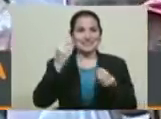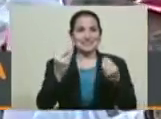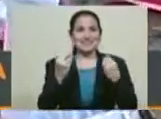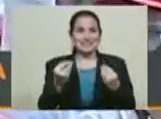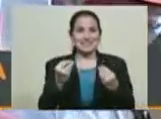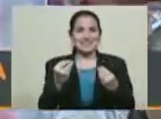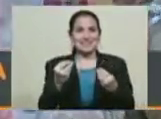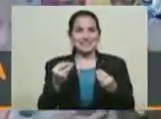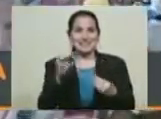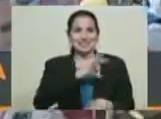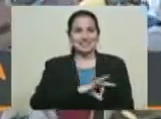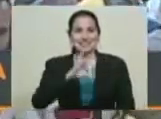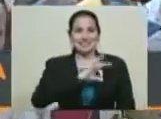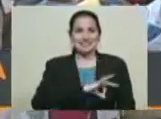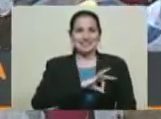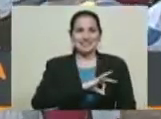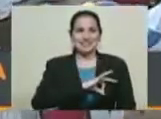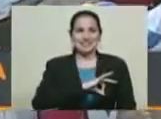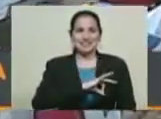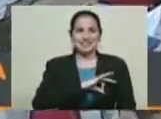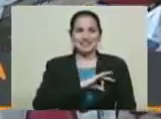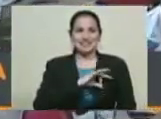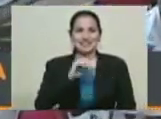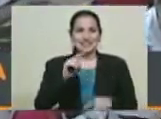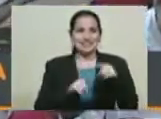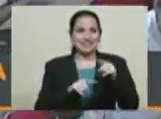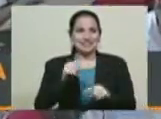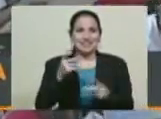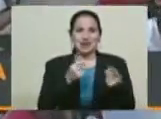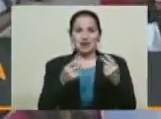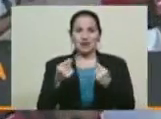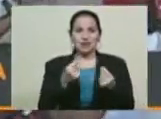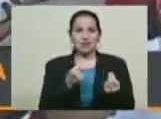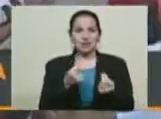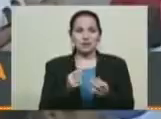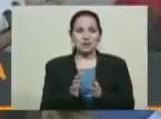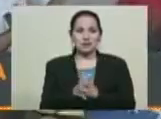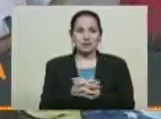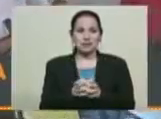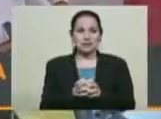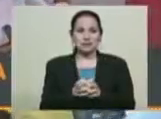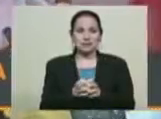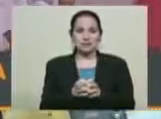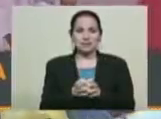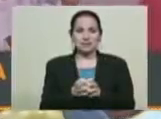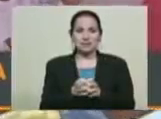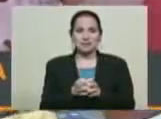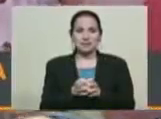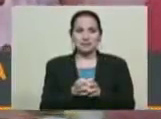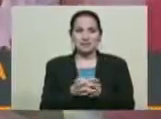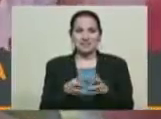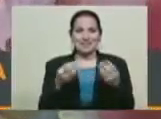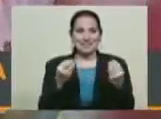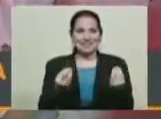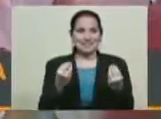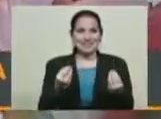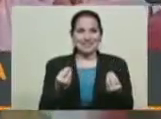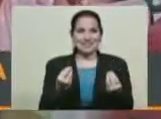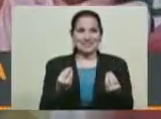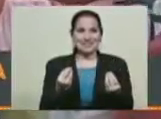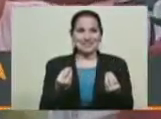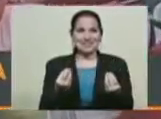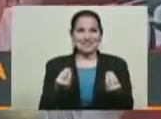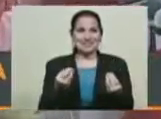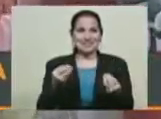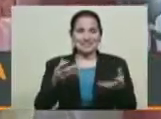victoria social, a la victoria económica, a la victoria política, a la